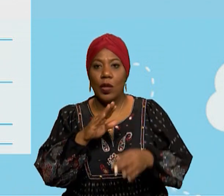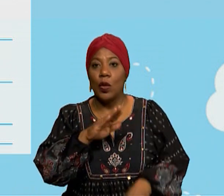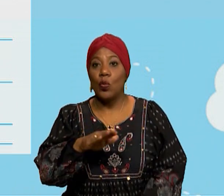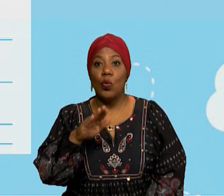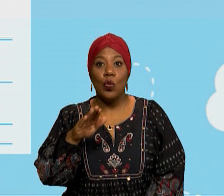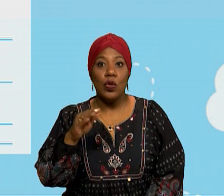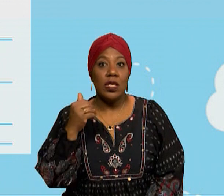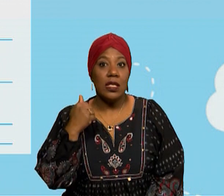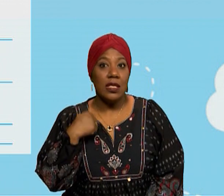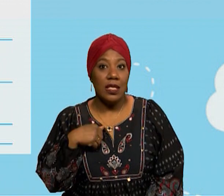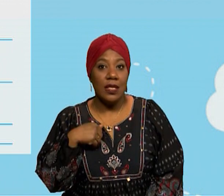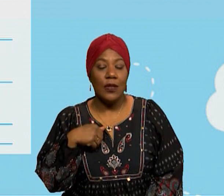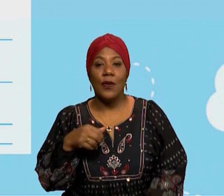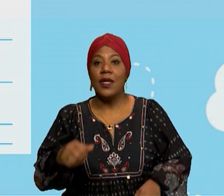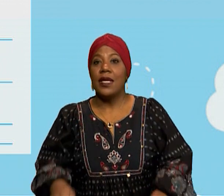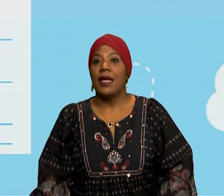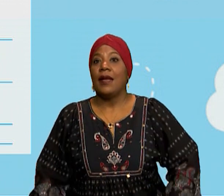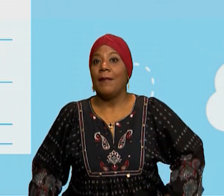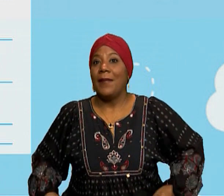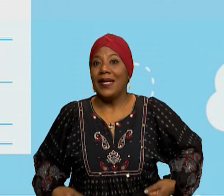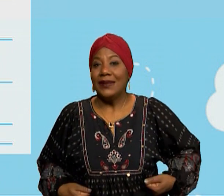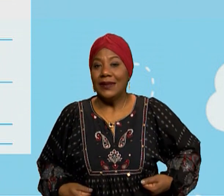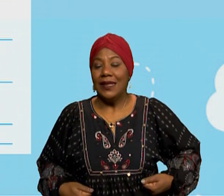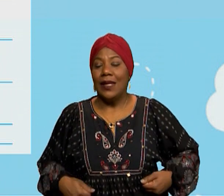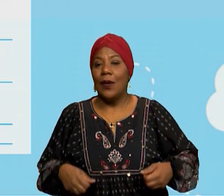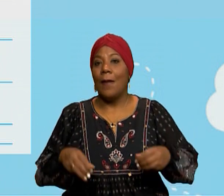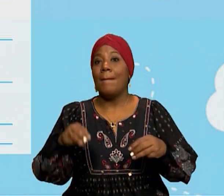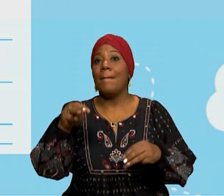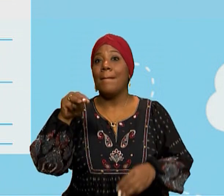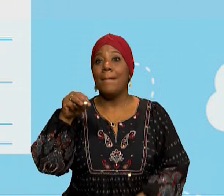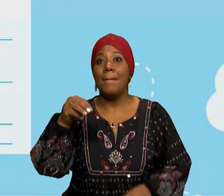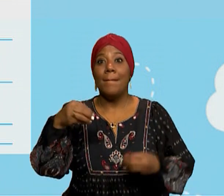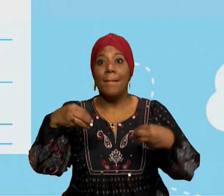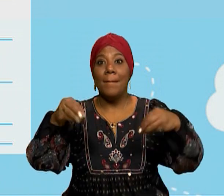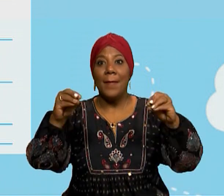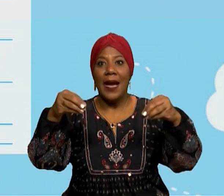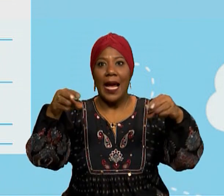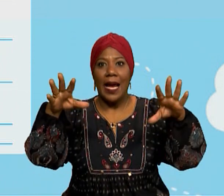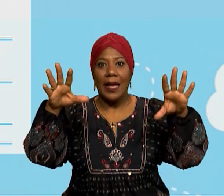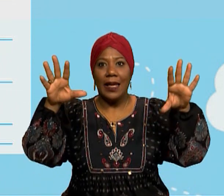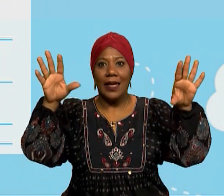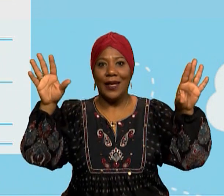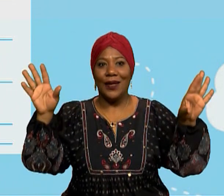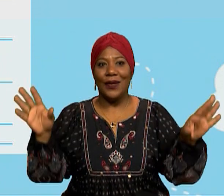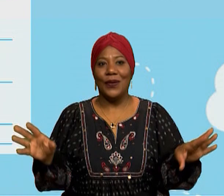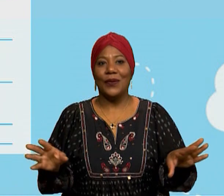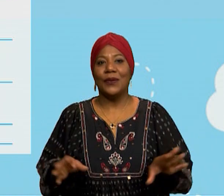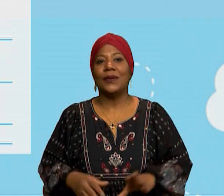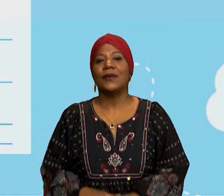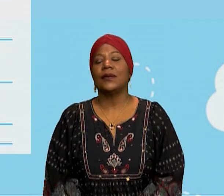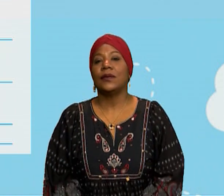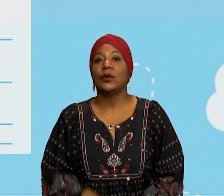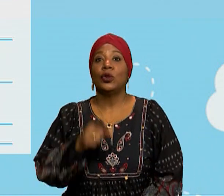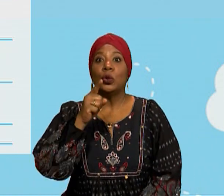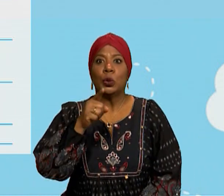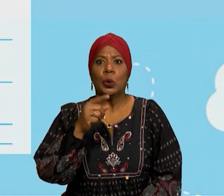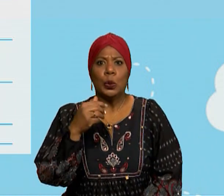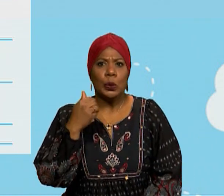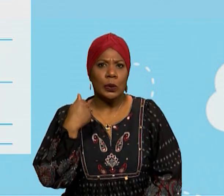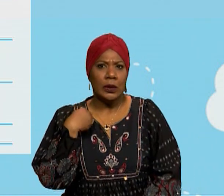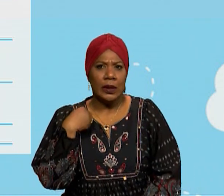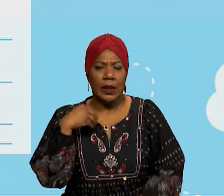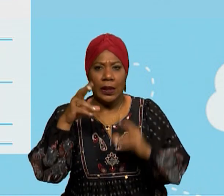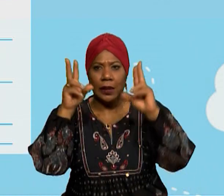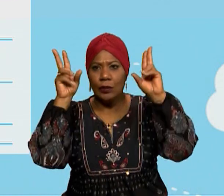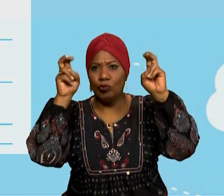pantalón. ¿Qué otro título le pondrías a la historia? Recuerda que muchas veces nosotros no estamos de acuerdo con los títulos. Es tu